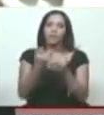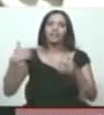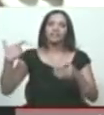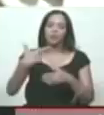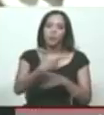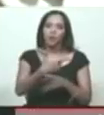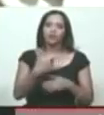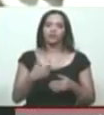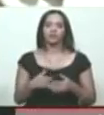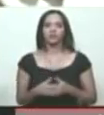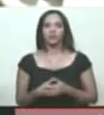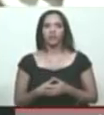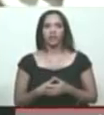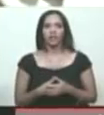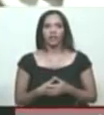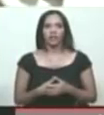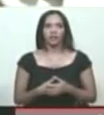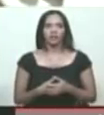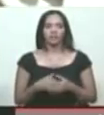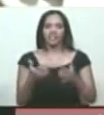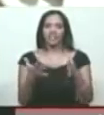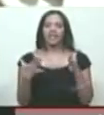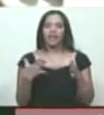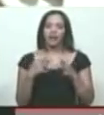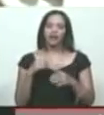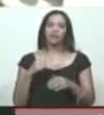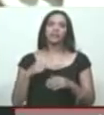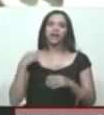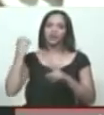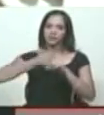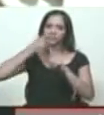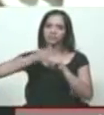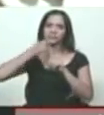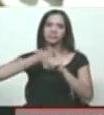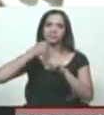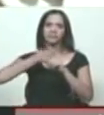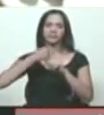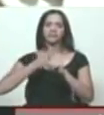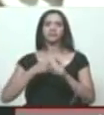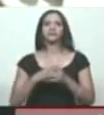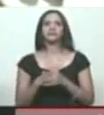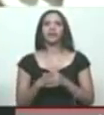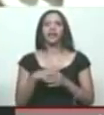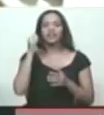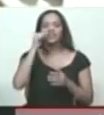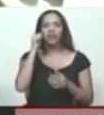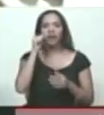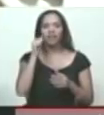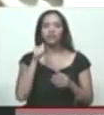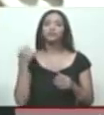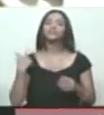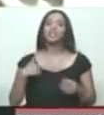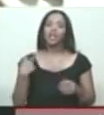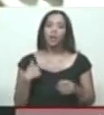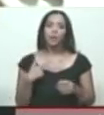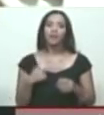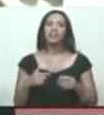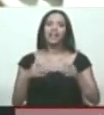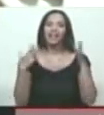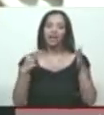solidaridad para ganar esta batalla, para ganar esta batalla. El sábado tenemos la